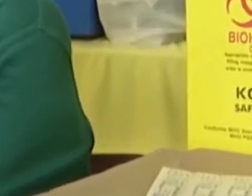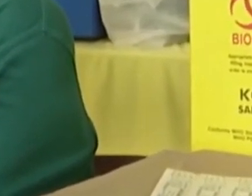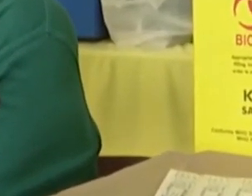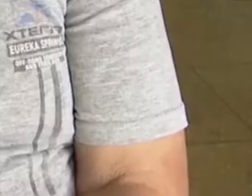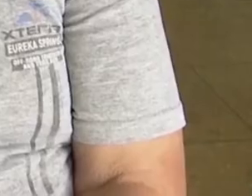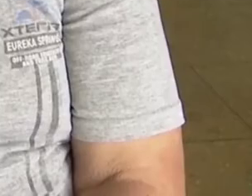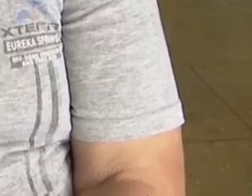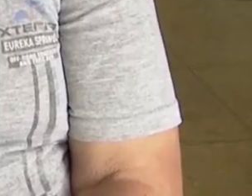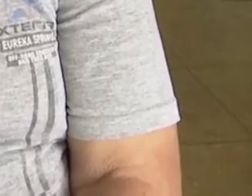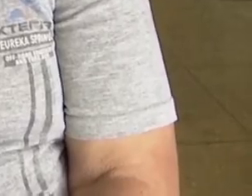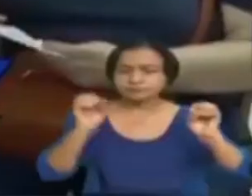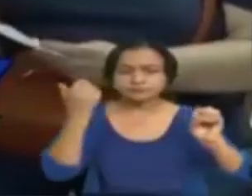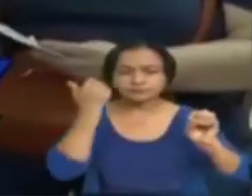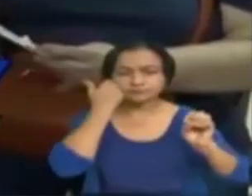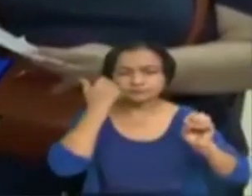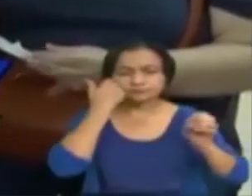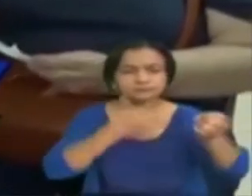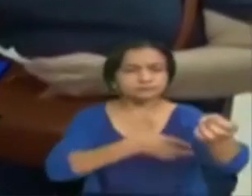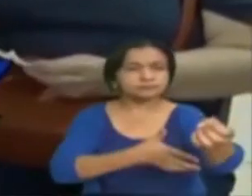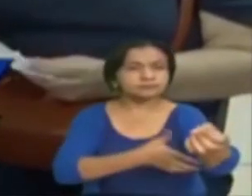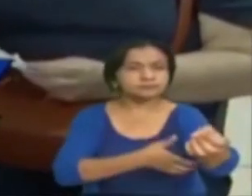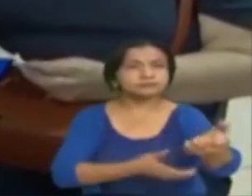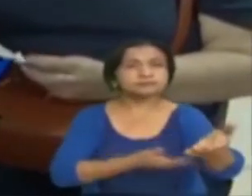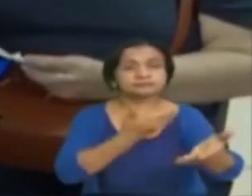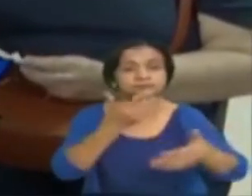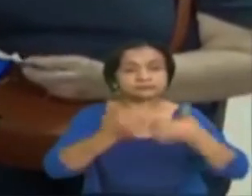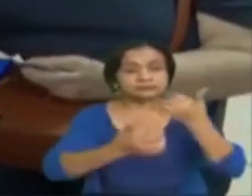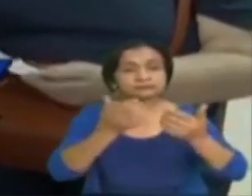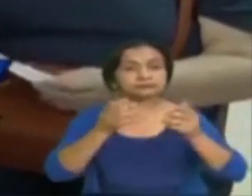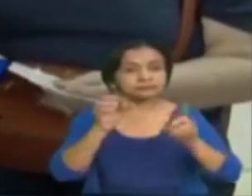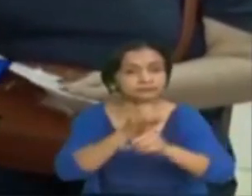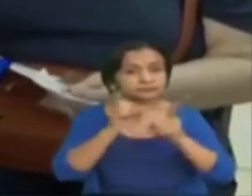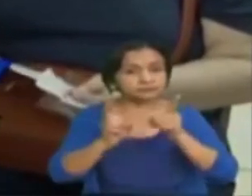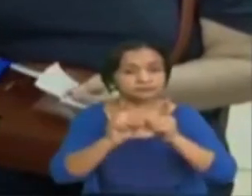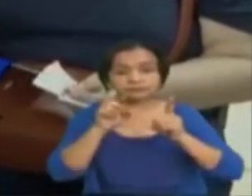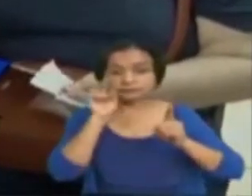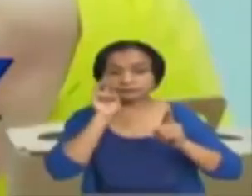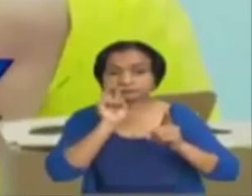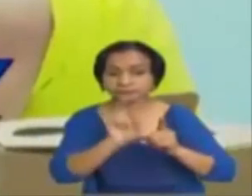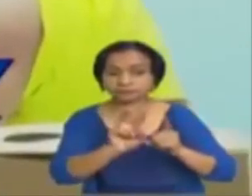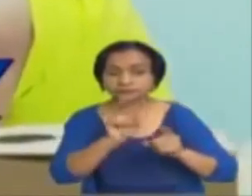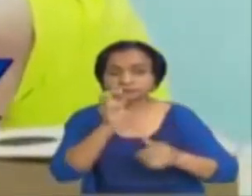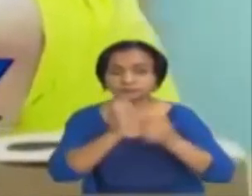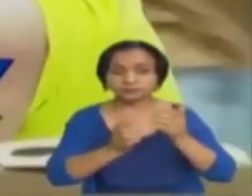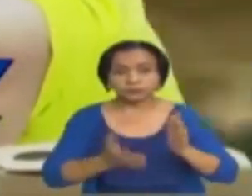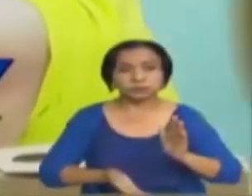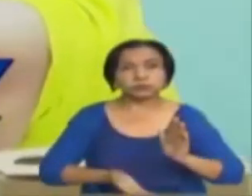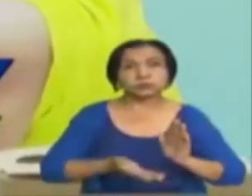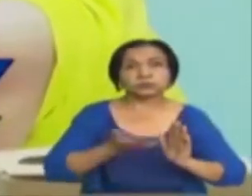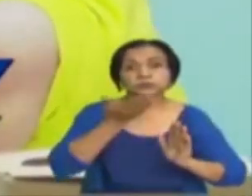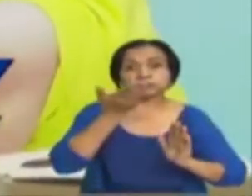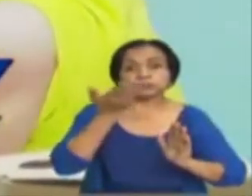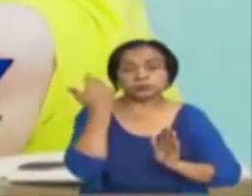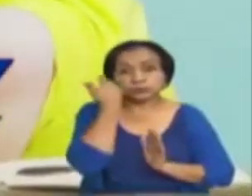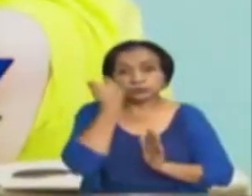Salud Oscar Gámez y en la Casa para Personas con Necesidades Especiales. Vacunándonos en el Taller